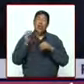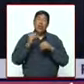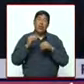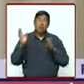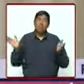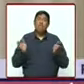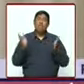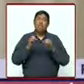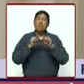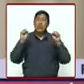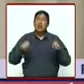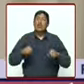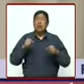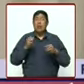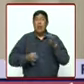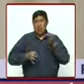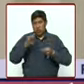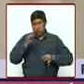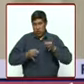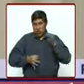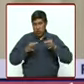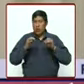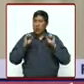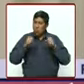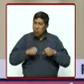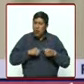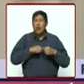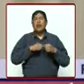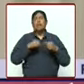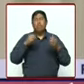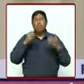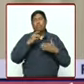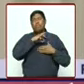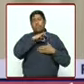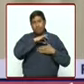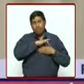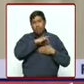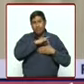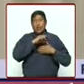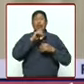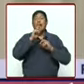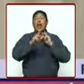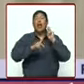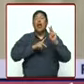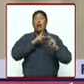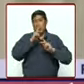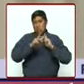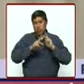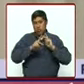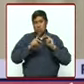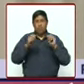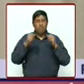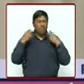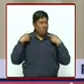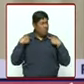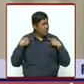de justicia que responda a los intereses de la ciudadanía y su defensa. Con valentía,